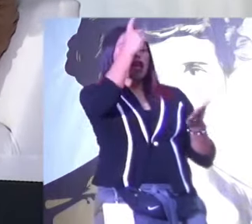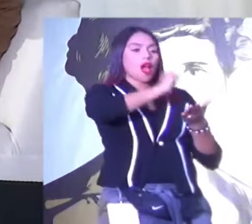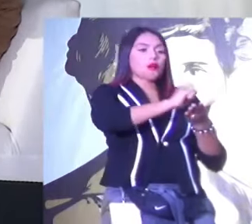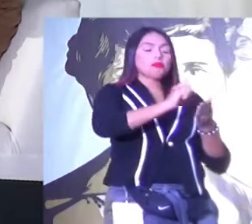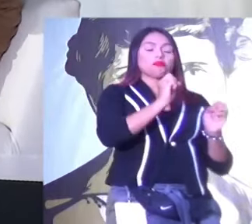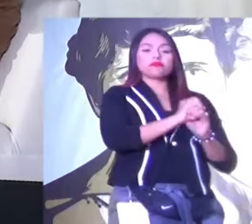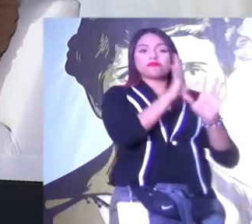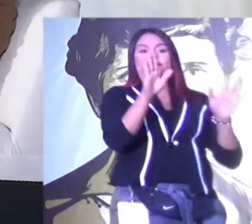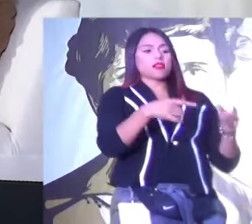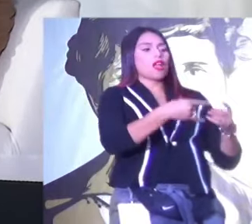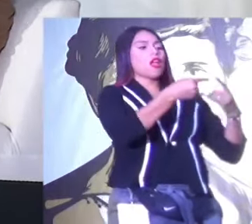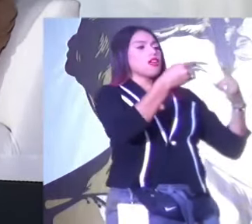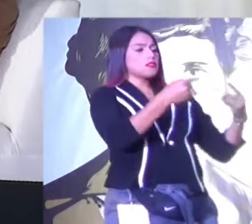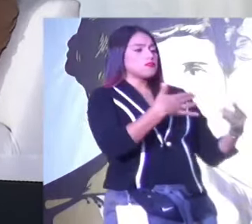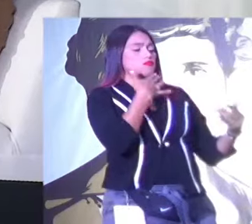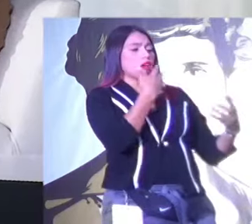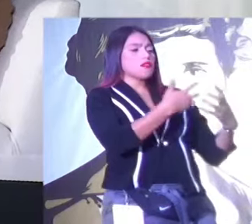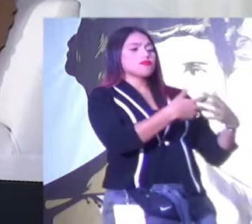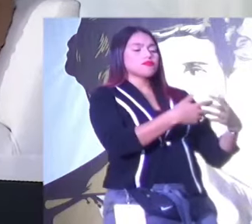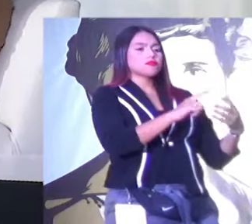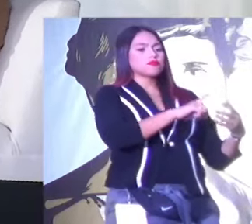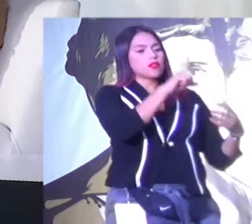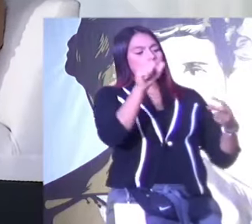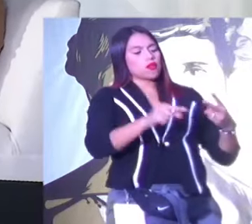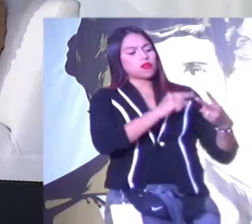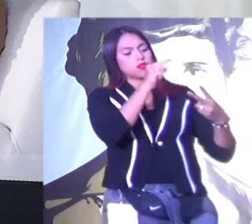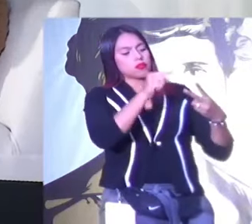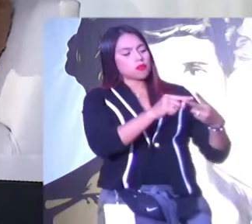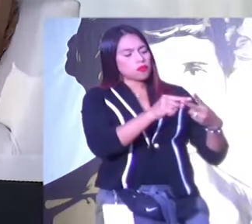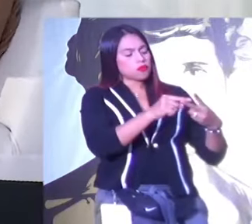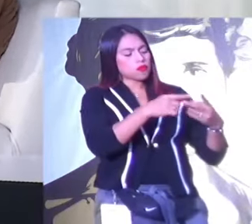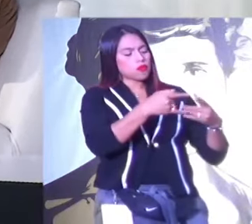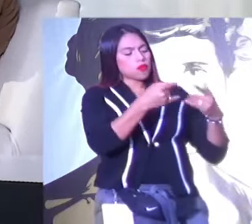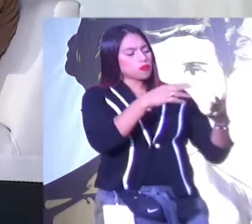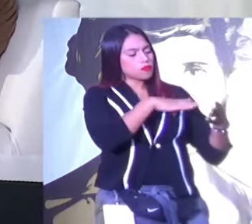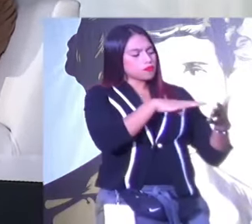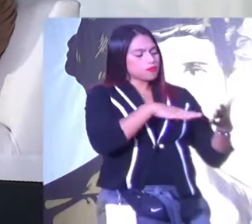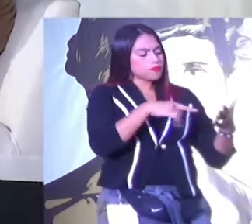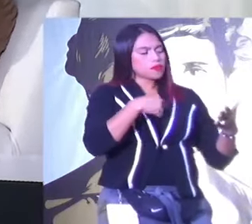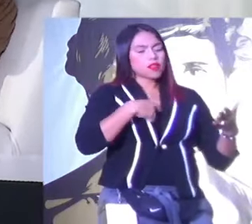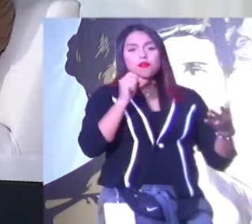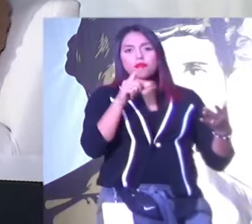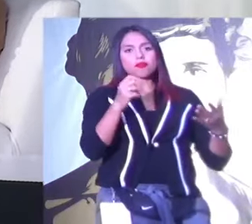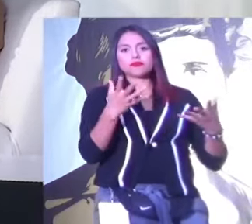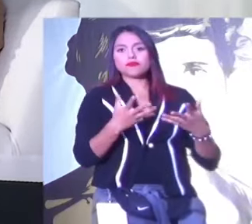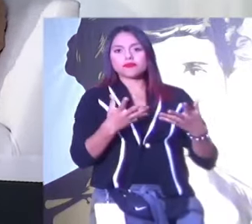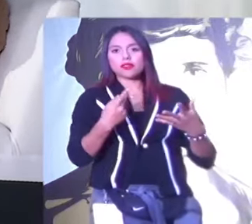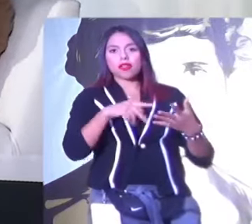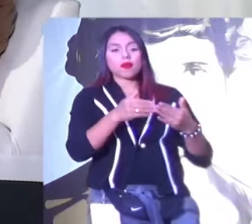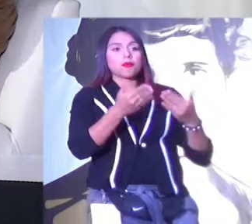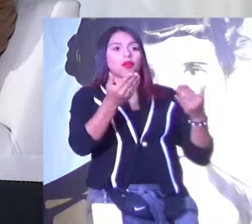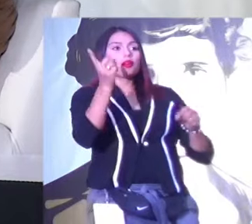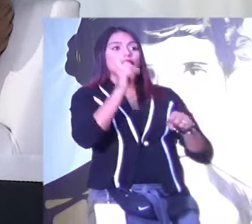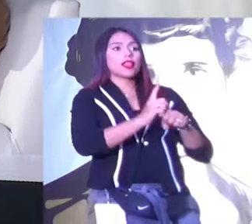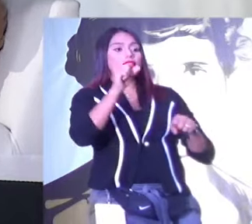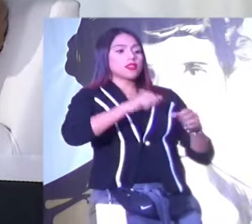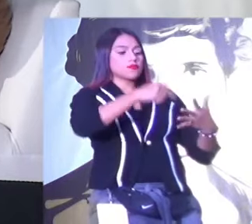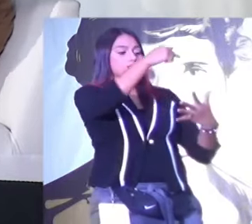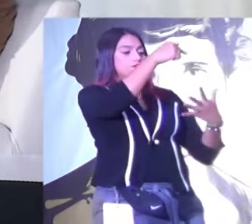ok, este cuento funciona así, leí el siguiente, y hoy que lo leí completito de corrido, dije, en realidad es